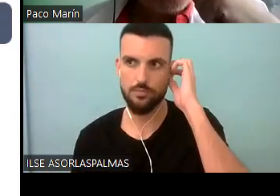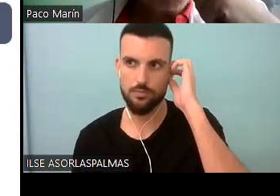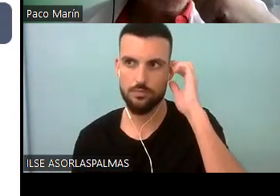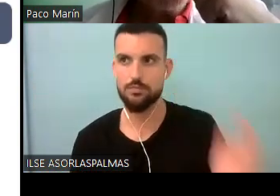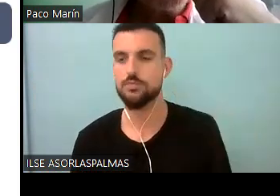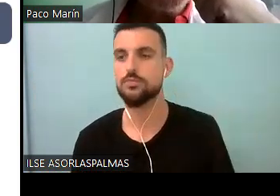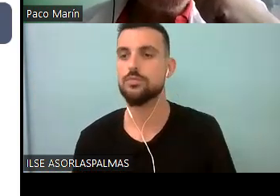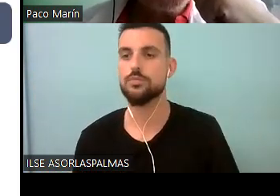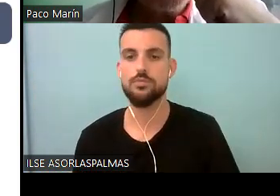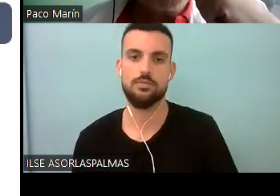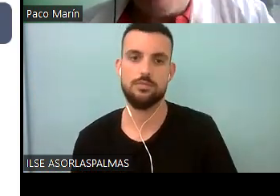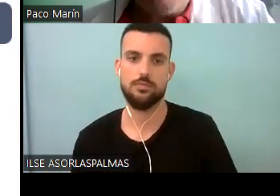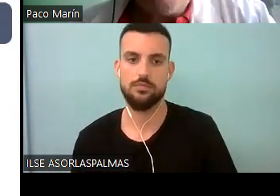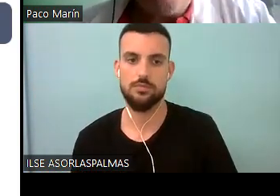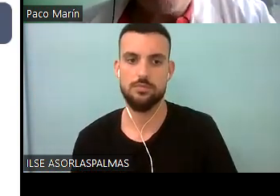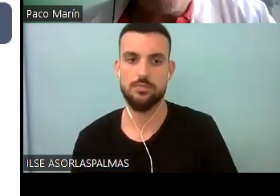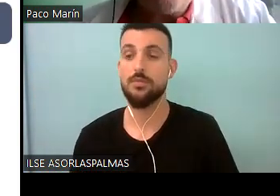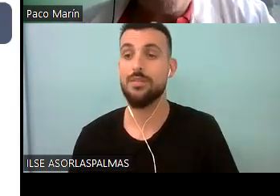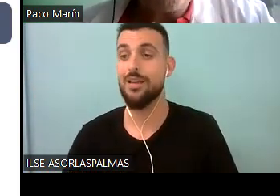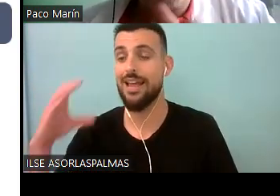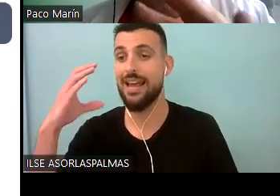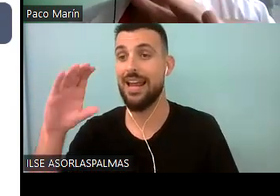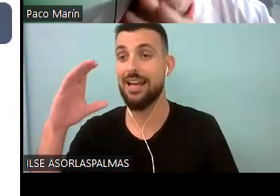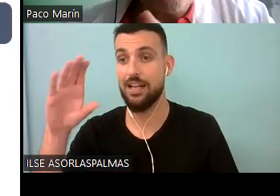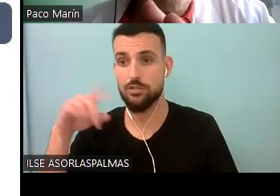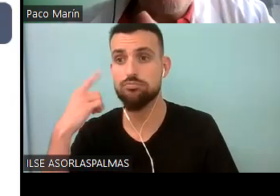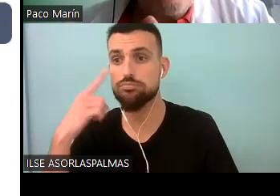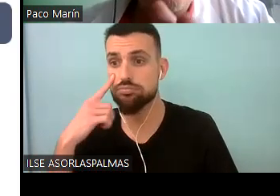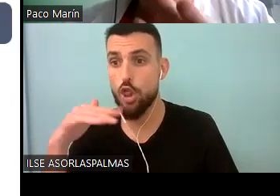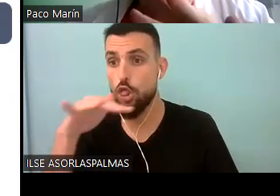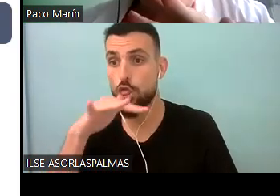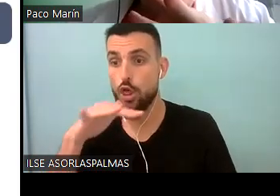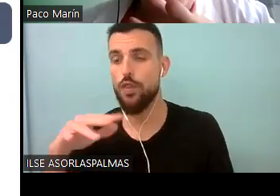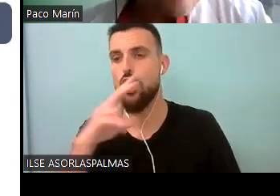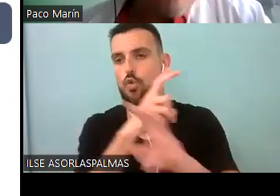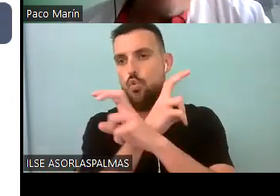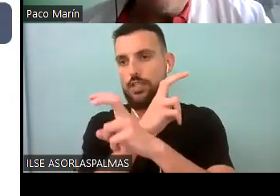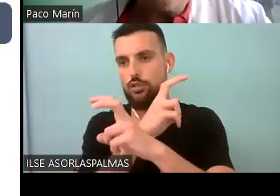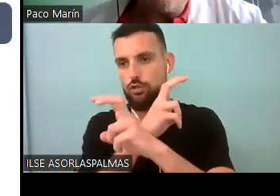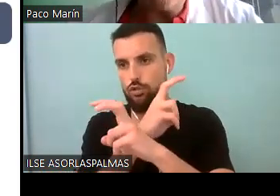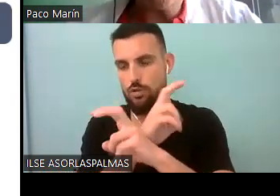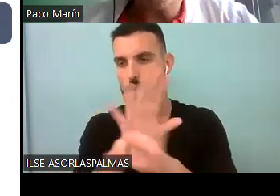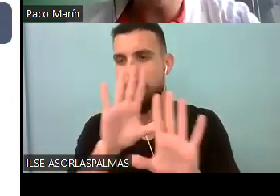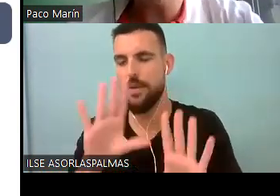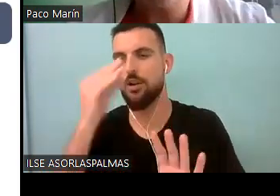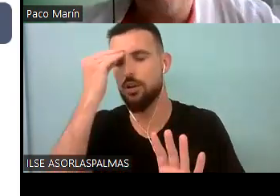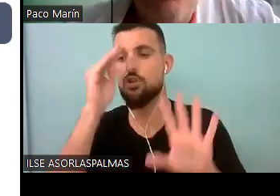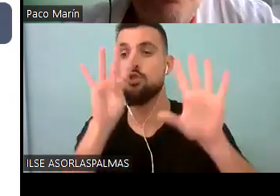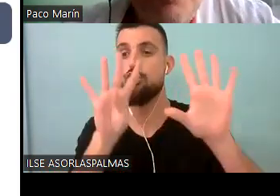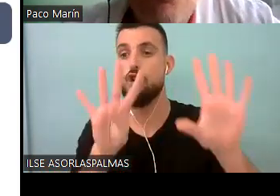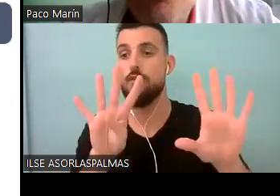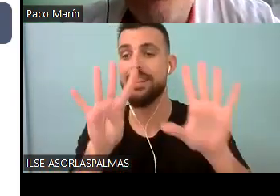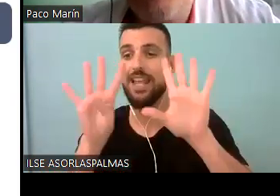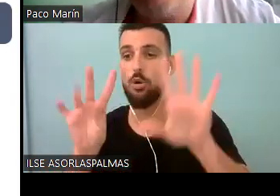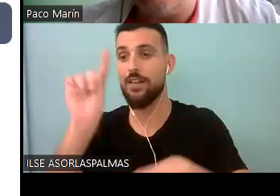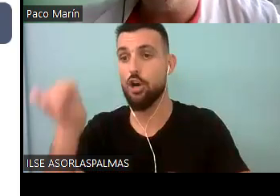El calcio fundamentalmente lo encontramos en los huesos, pero pensad que hasta el 99% del calcio se encuentra en los huesos,